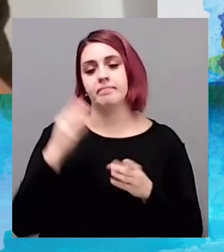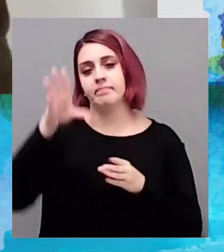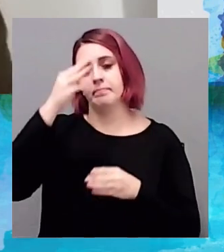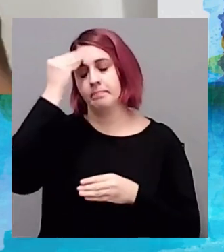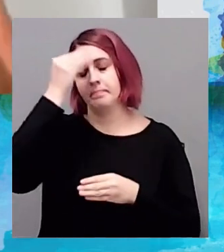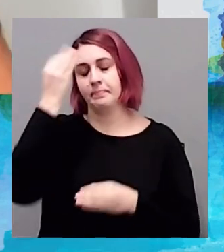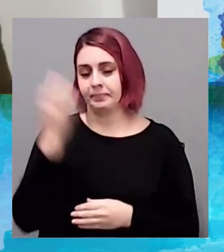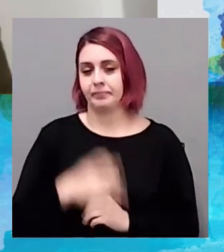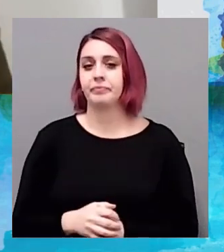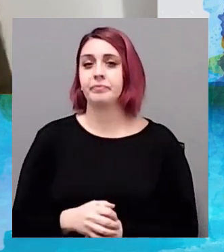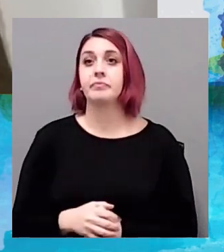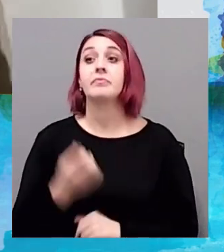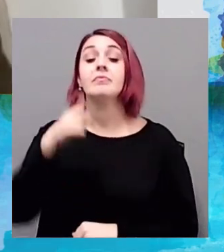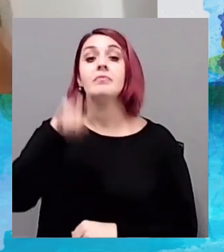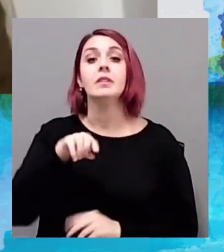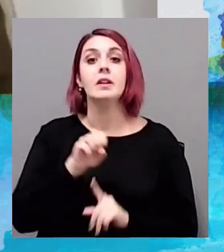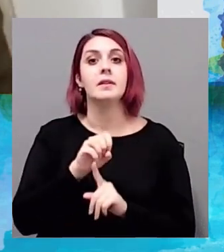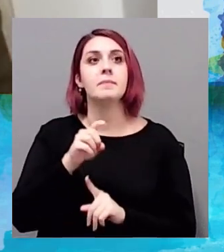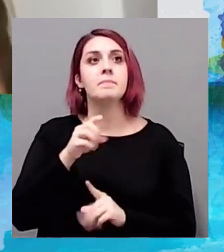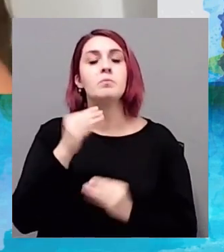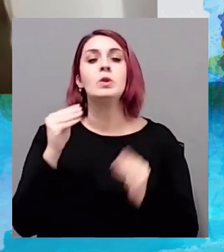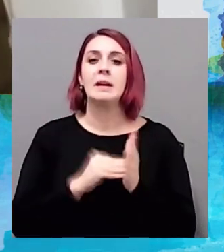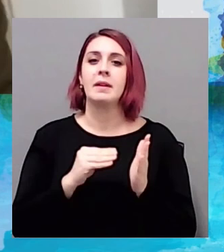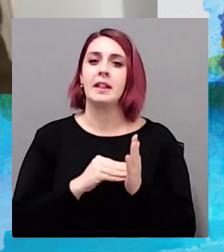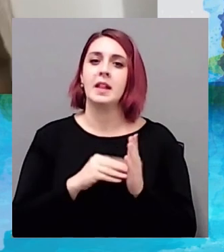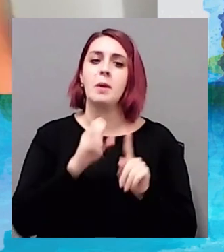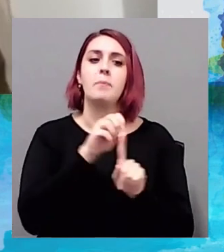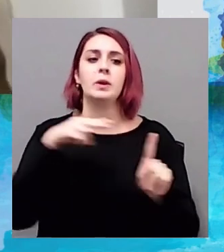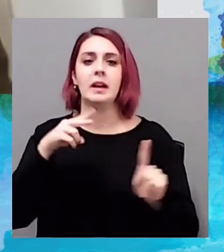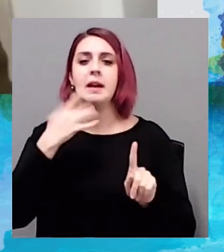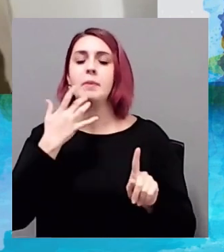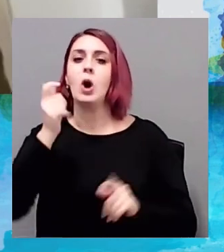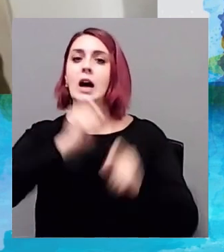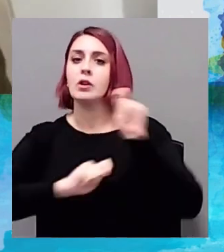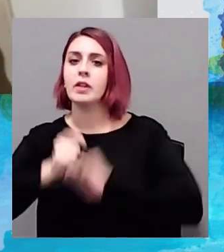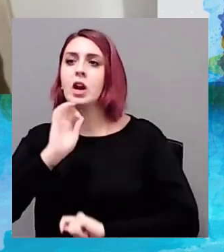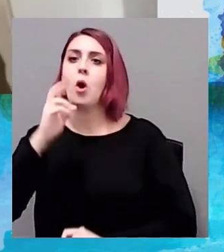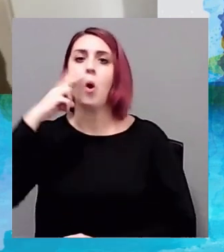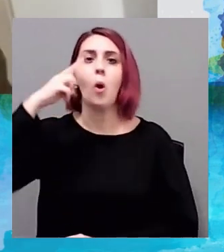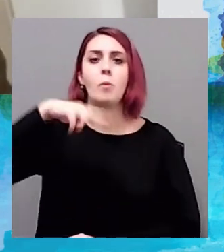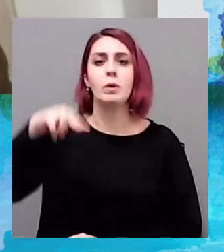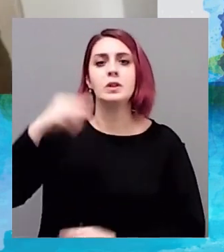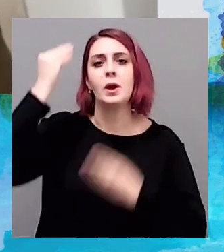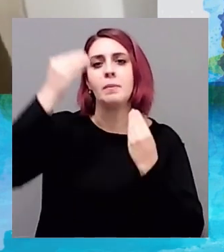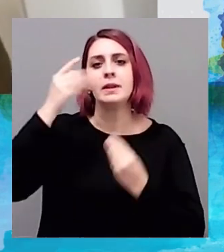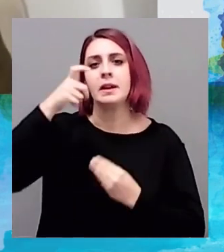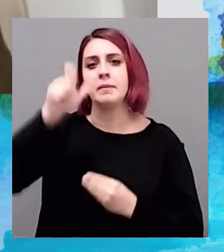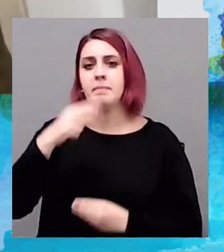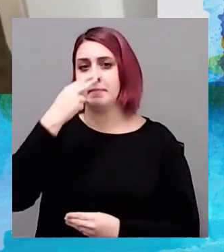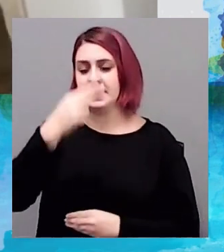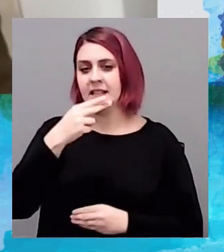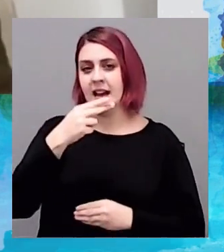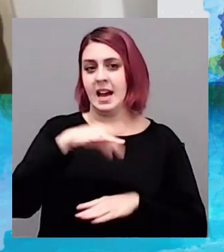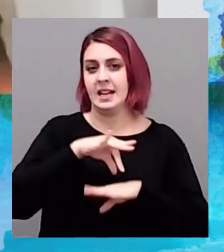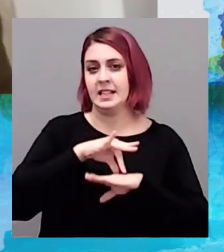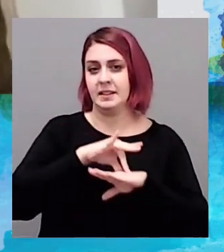muchas veces el punto de vista que las asociaciones o los museos piensan de las visitas guiadas con personas con